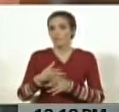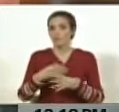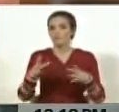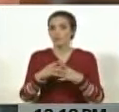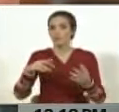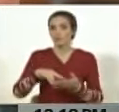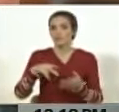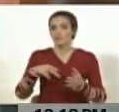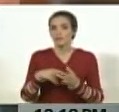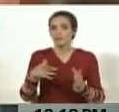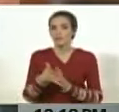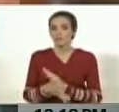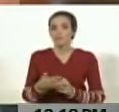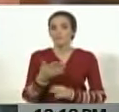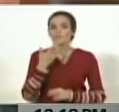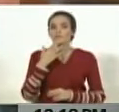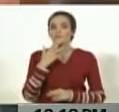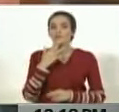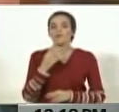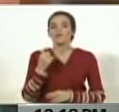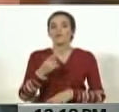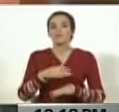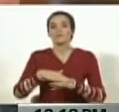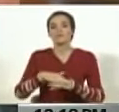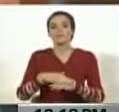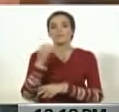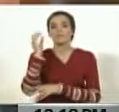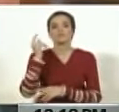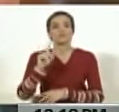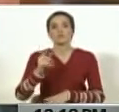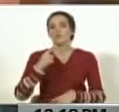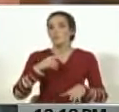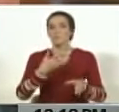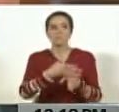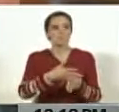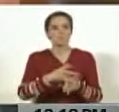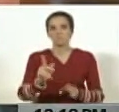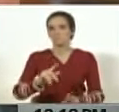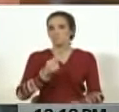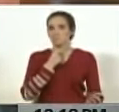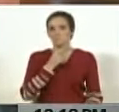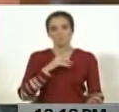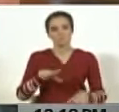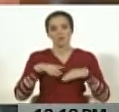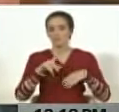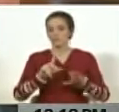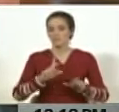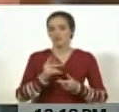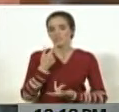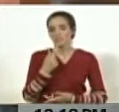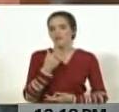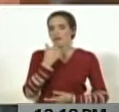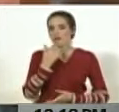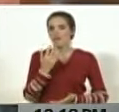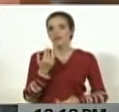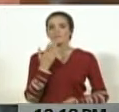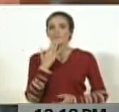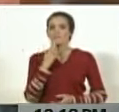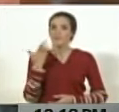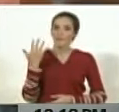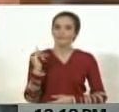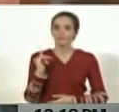ver con la inmunidad, por ejemplo, de los parlamentarios, yo no lo comparto. Y me parece que en ese sentido